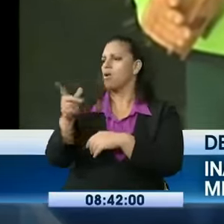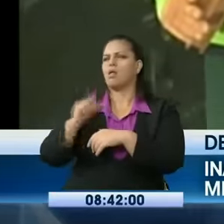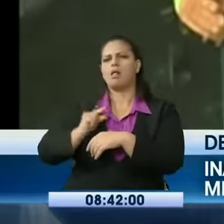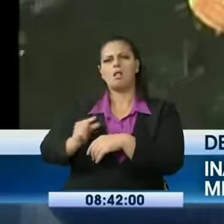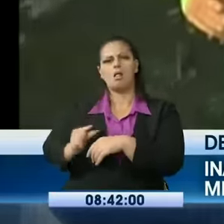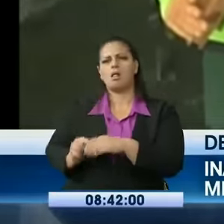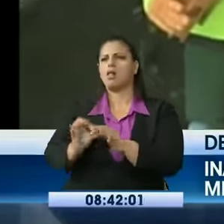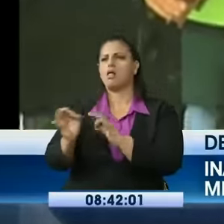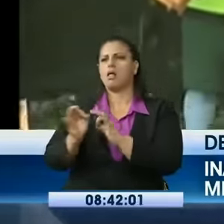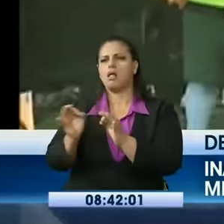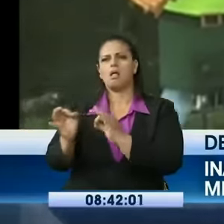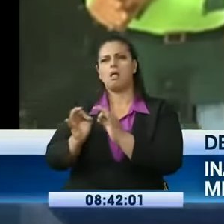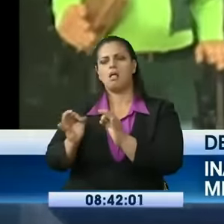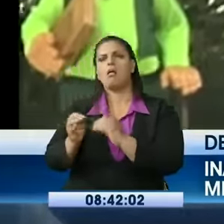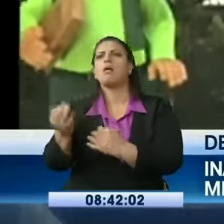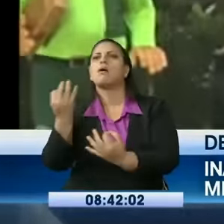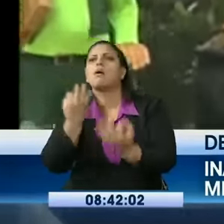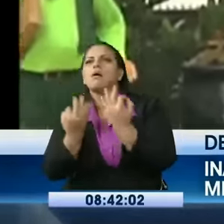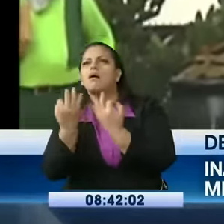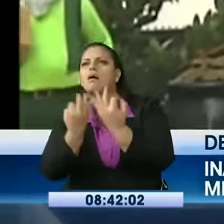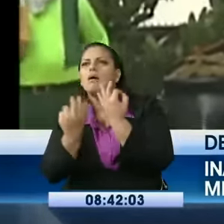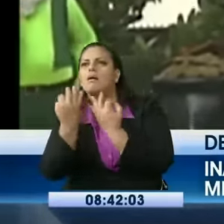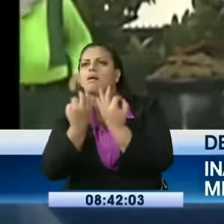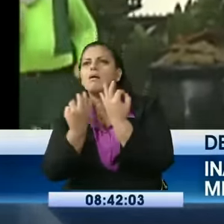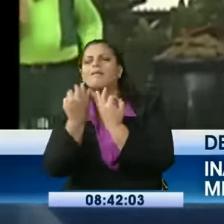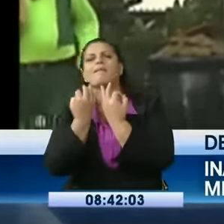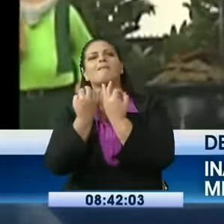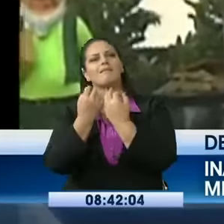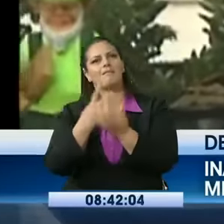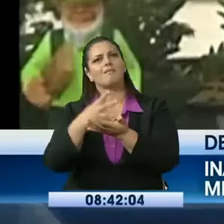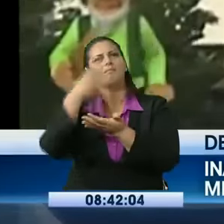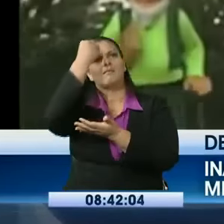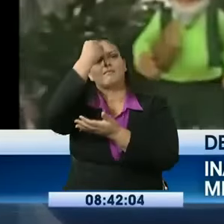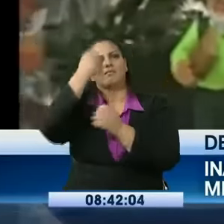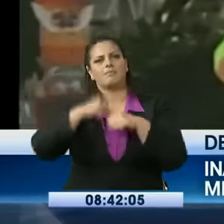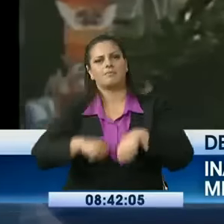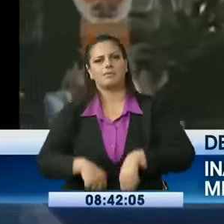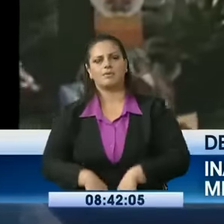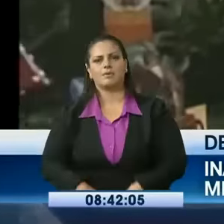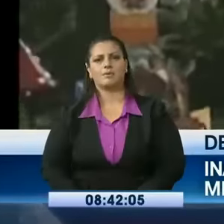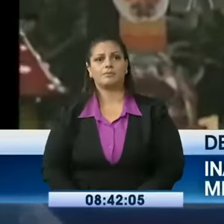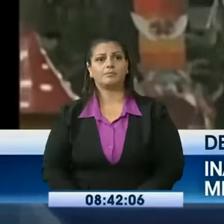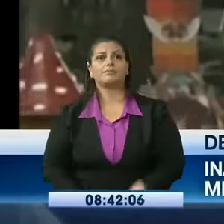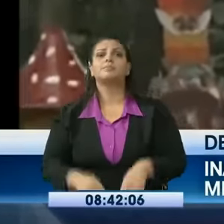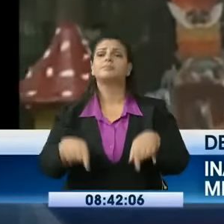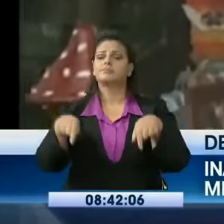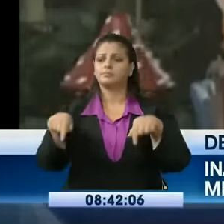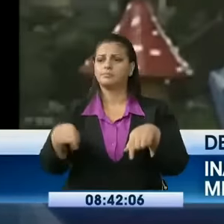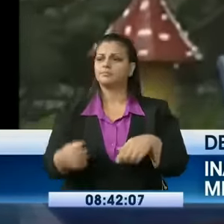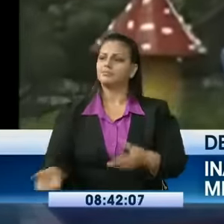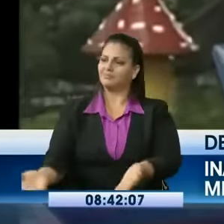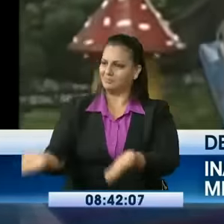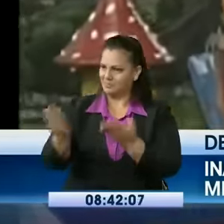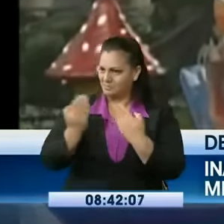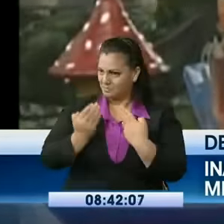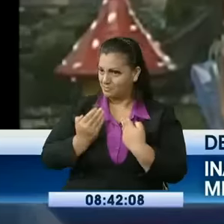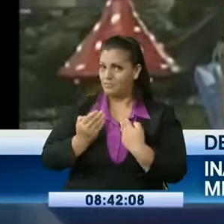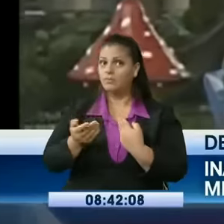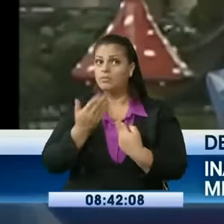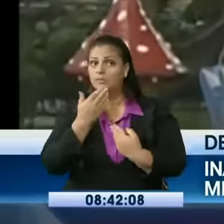creencias, de las costumbres de aquella época, la época medieval. Sí, tenemos guías que van a estar alrededor de todos los jardines, te reciben en la entrada y